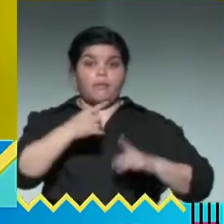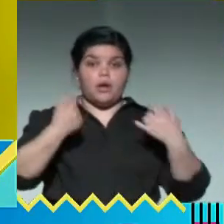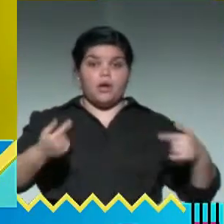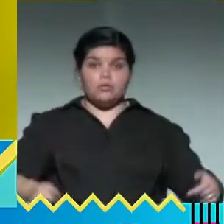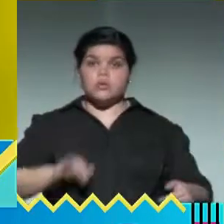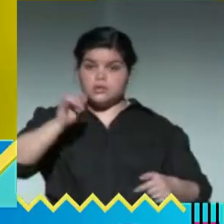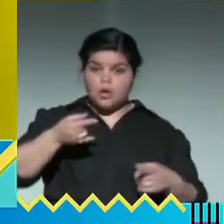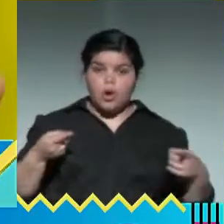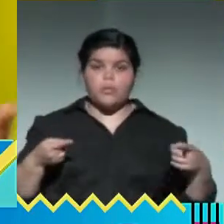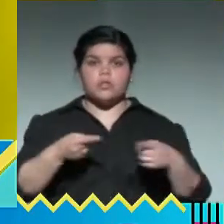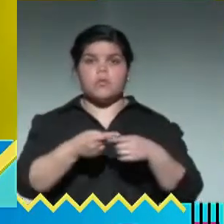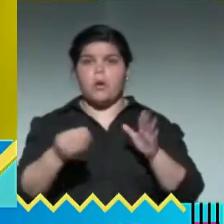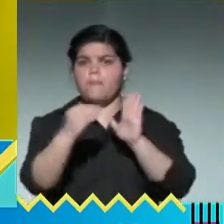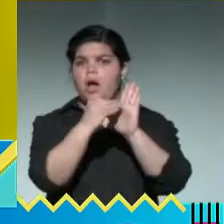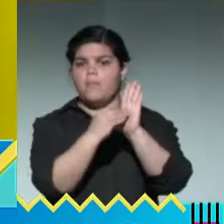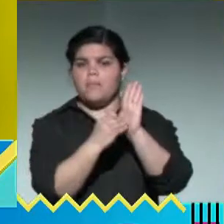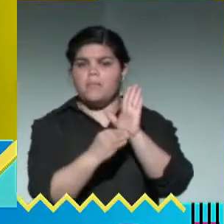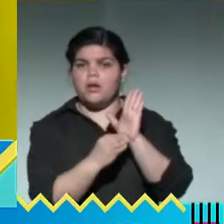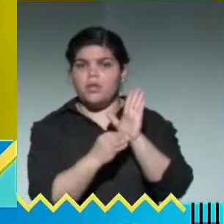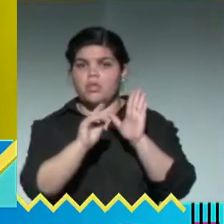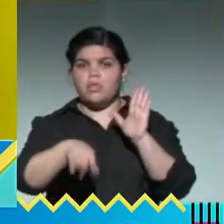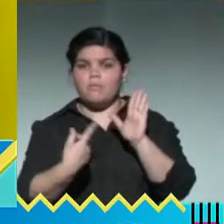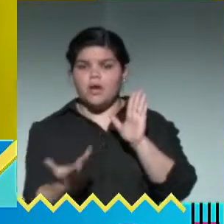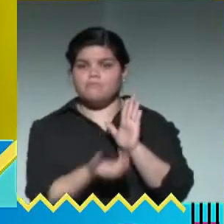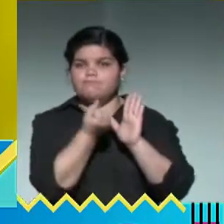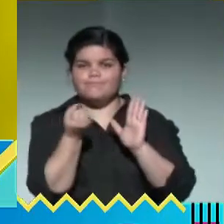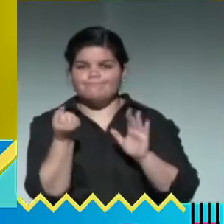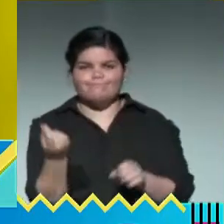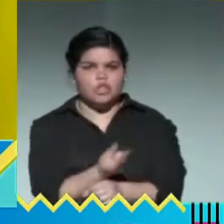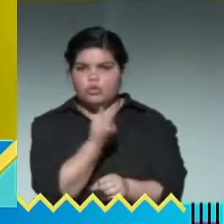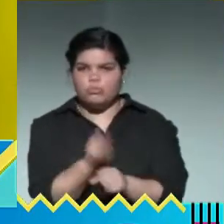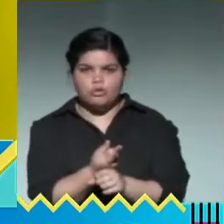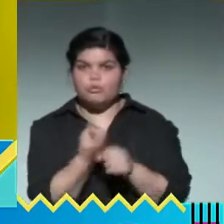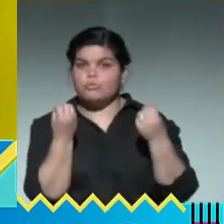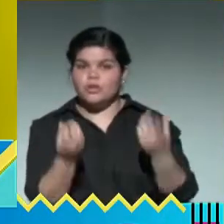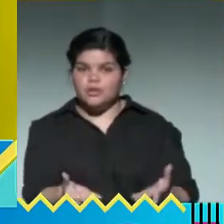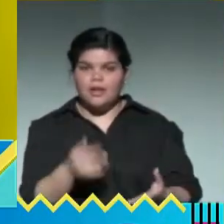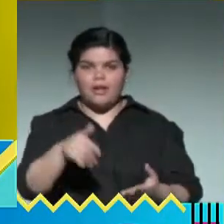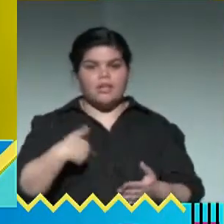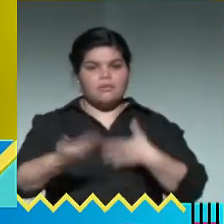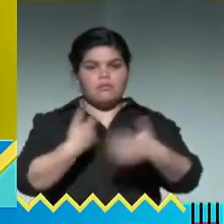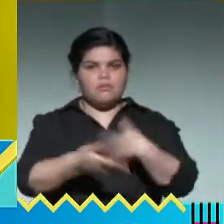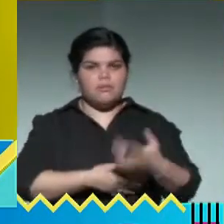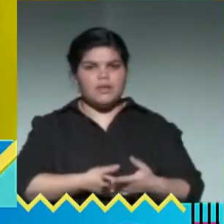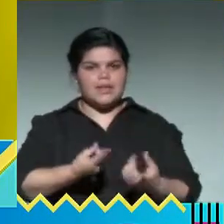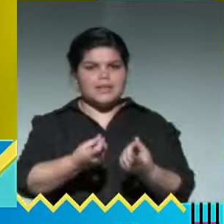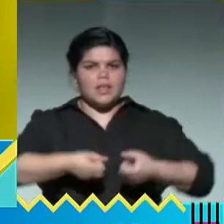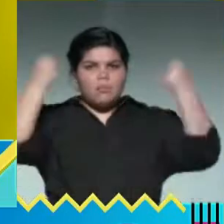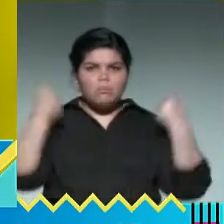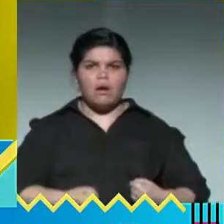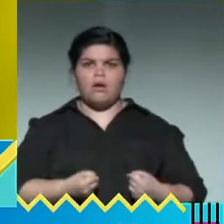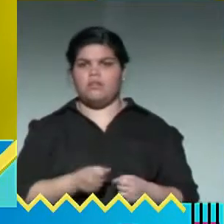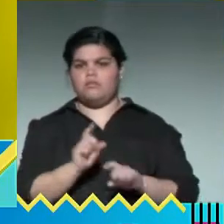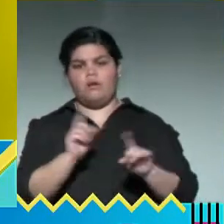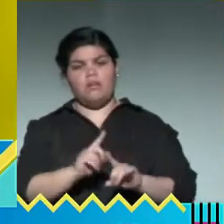y bueno, y la realidad te va por ahí superando. Lo que me parece que hay que hacer es adaptarnos y no ser dogmáticos, me parece. No podemos ser